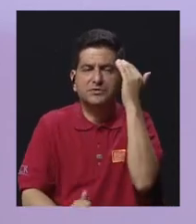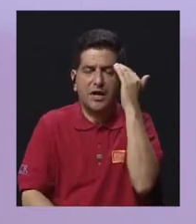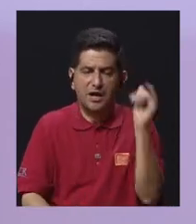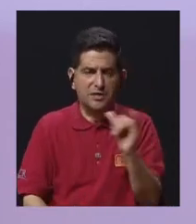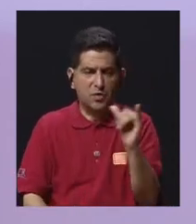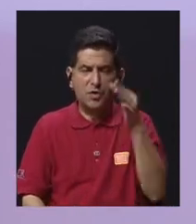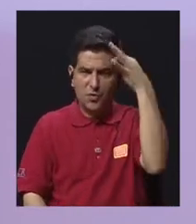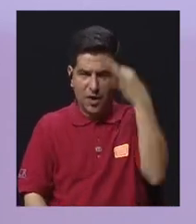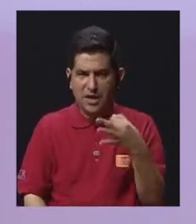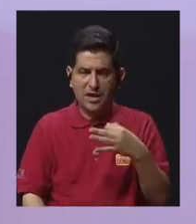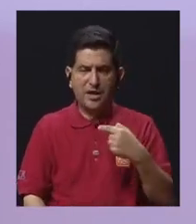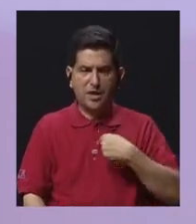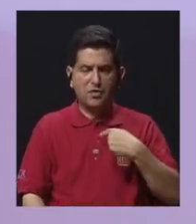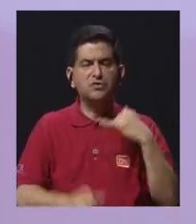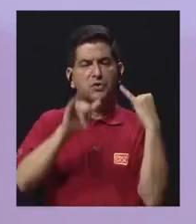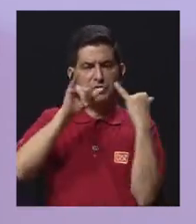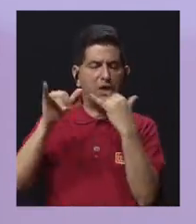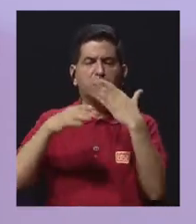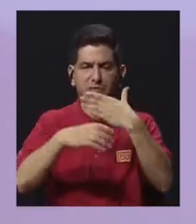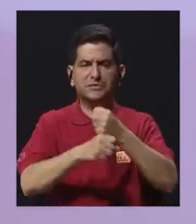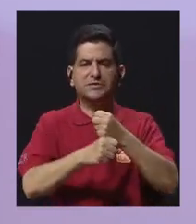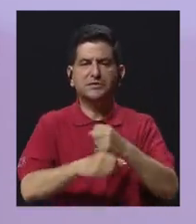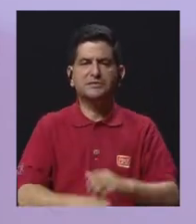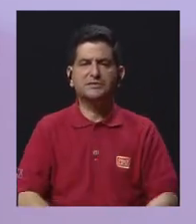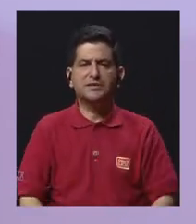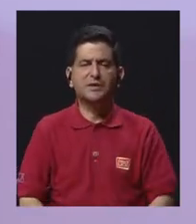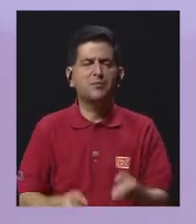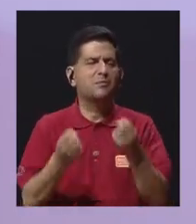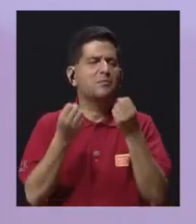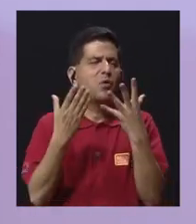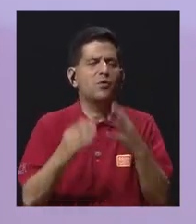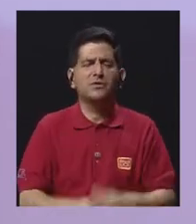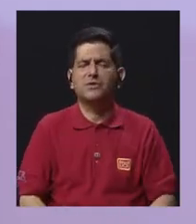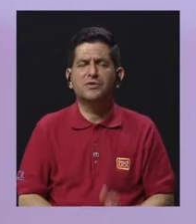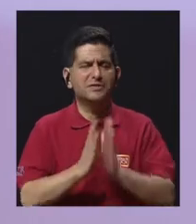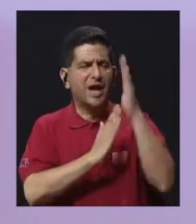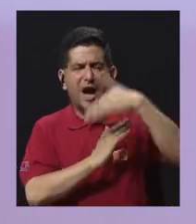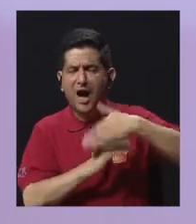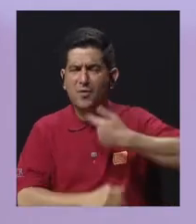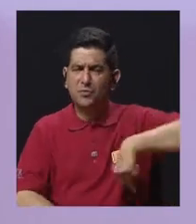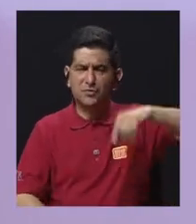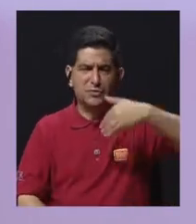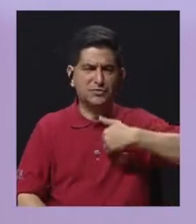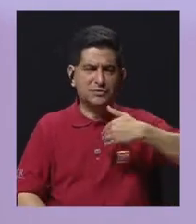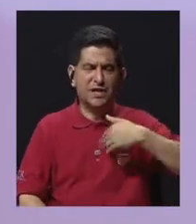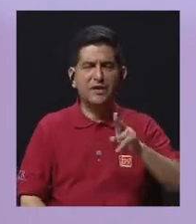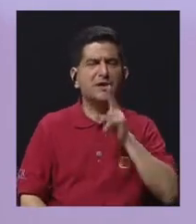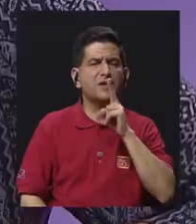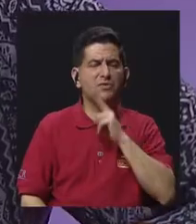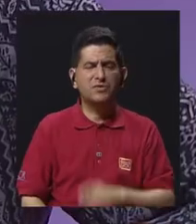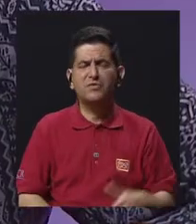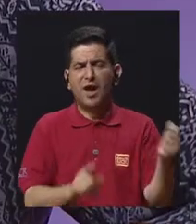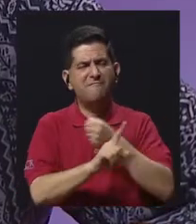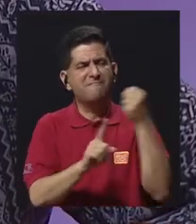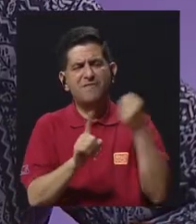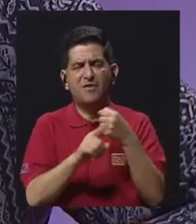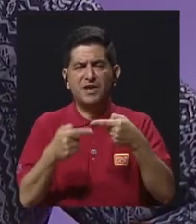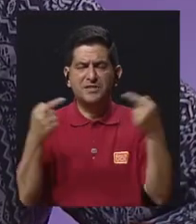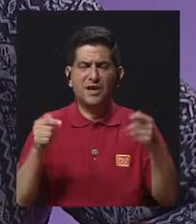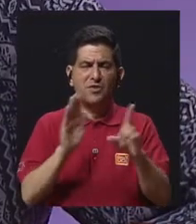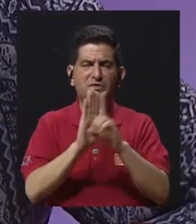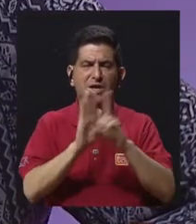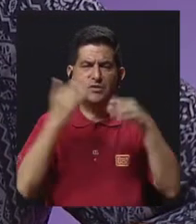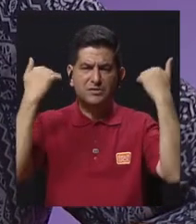que también puedo denunciar muchas arbitrariedades que nosotros vivimos en Honduras. Hay mucha violencia a los derechos